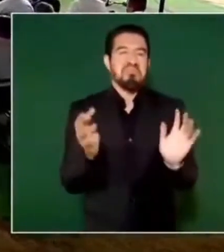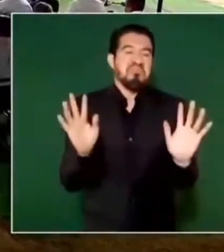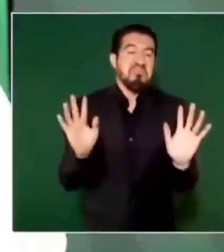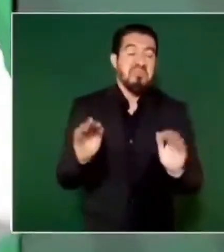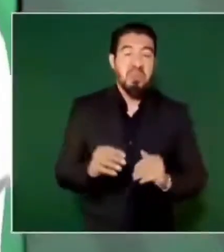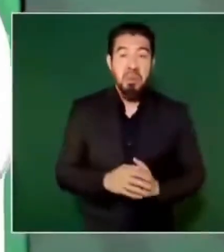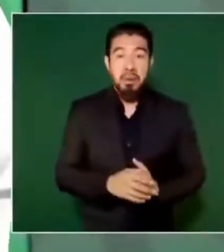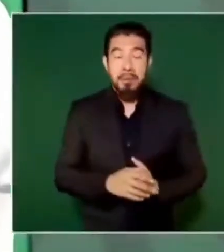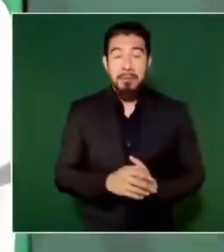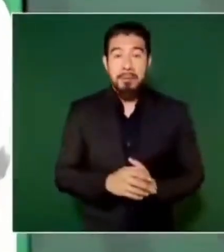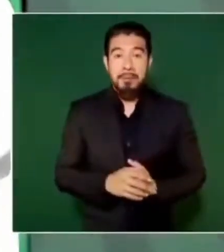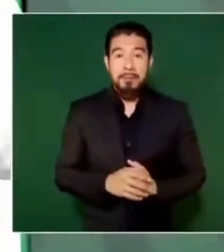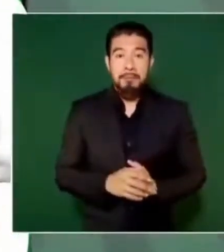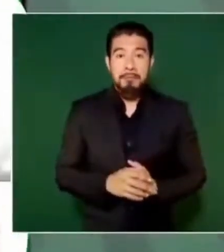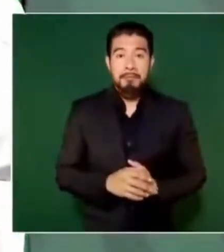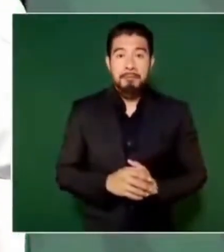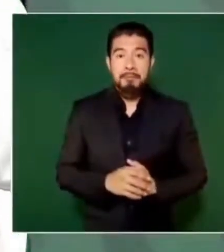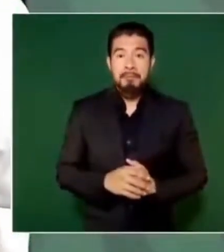Ya